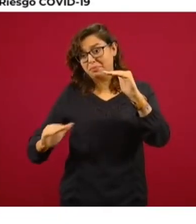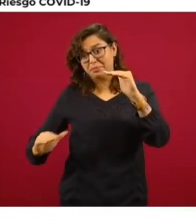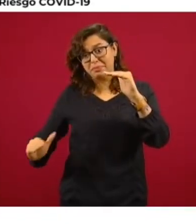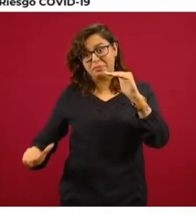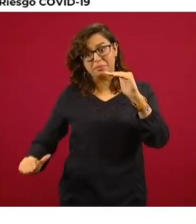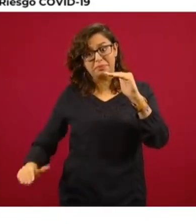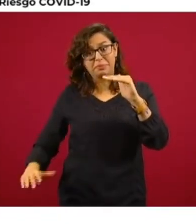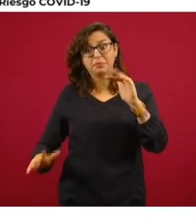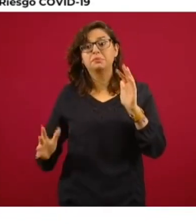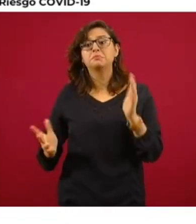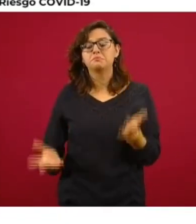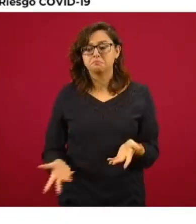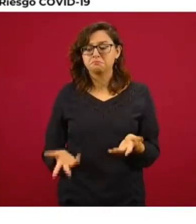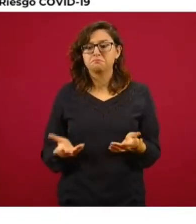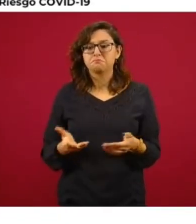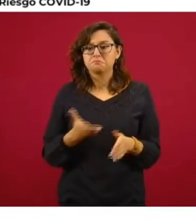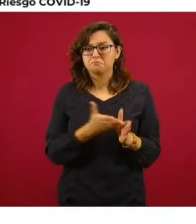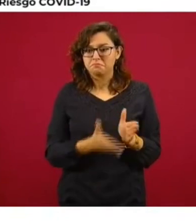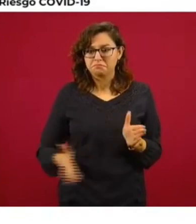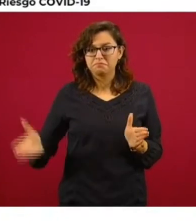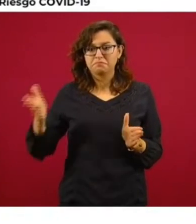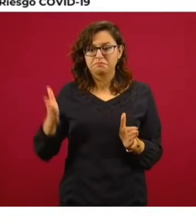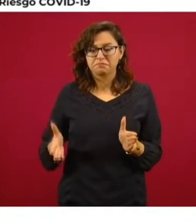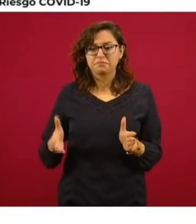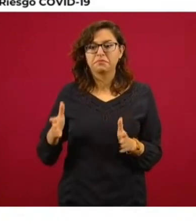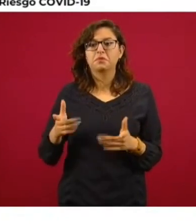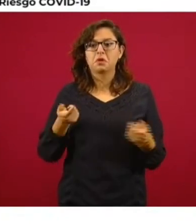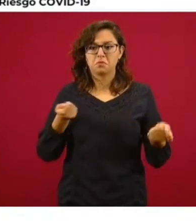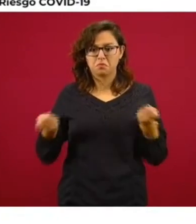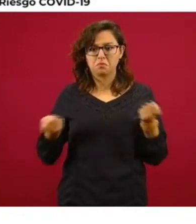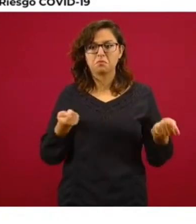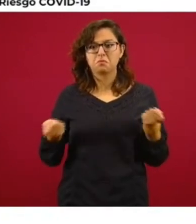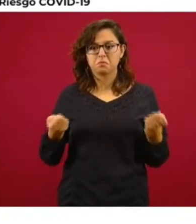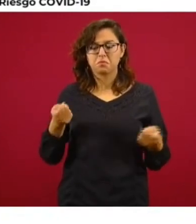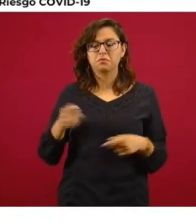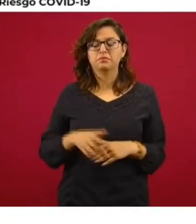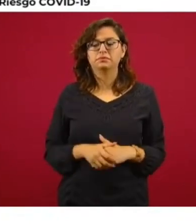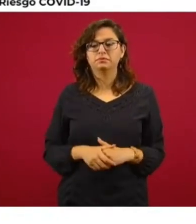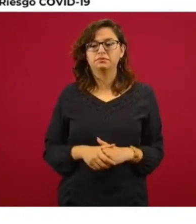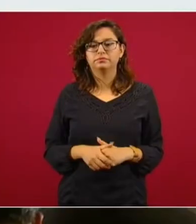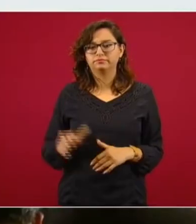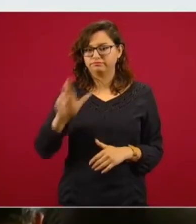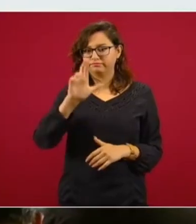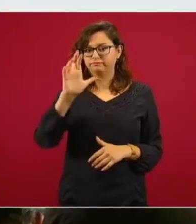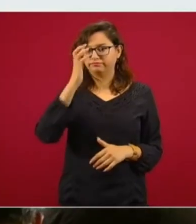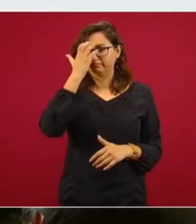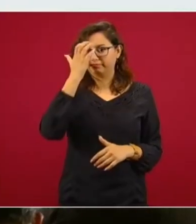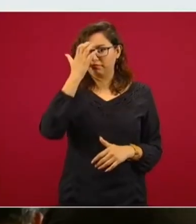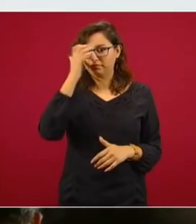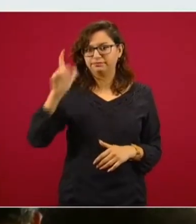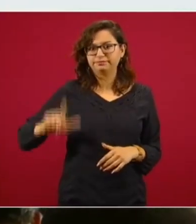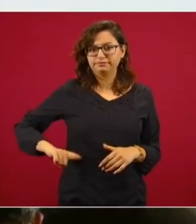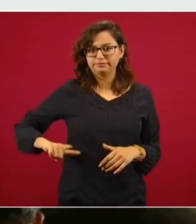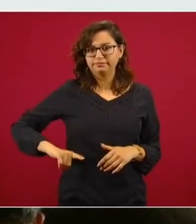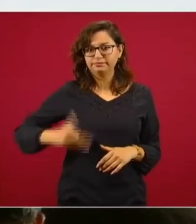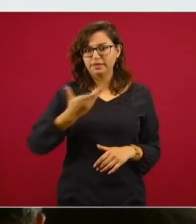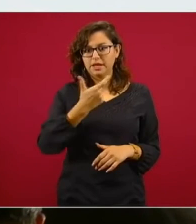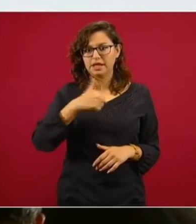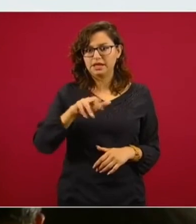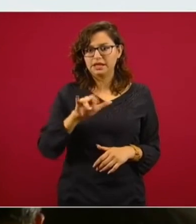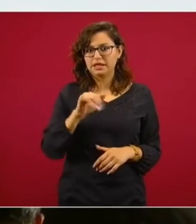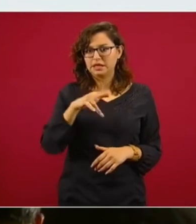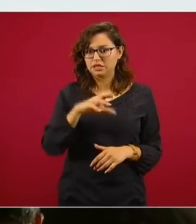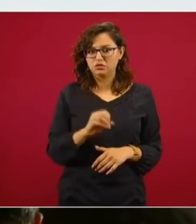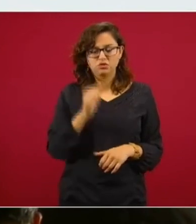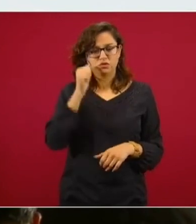importante y está en una fase de control. Reconocimiento al gobernador Quirino Ordaz, que en todo momento se